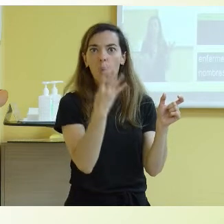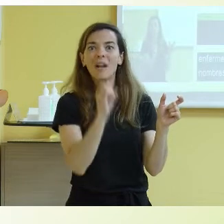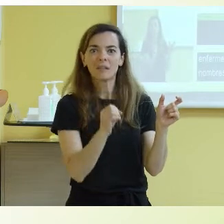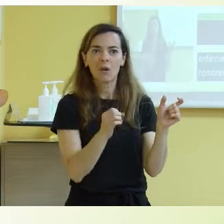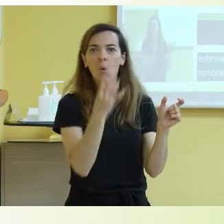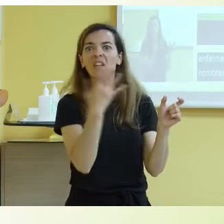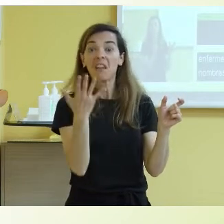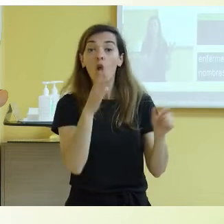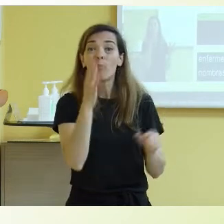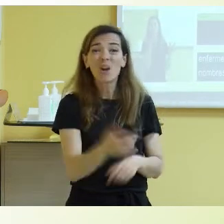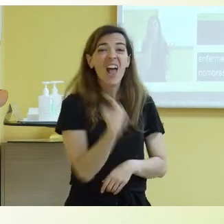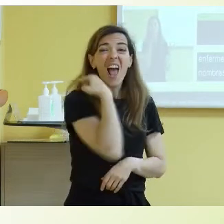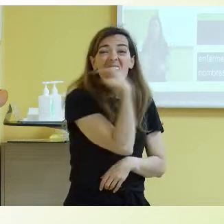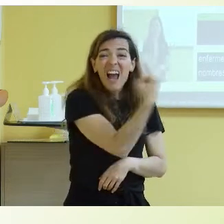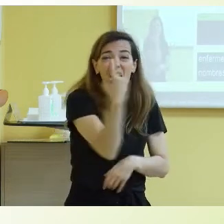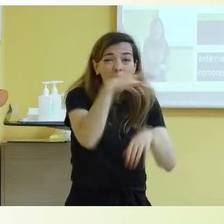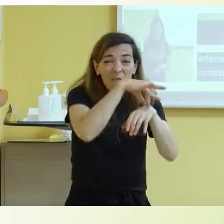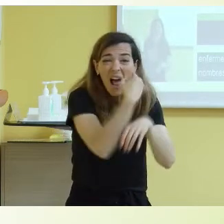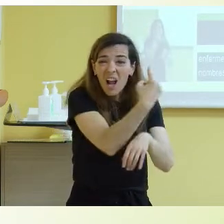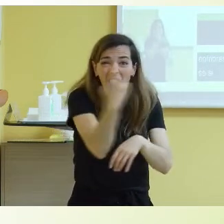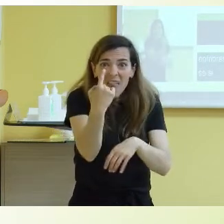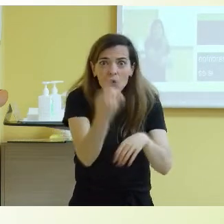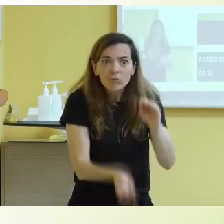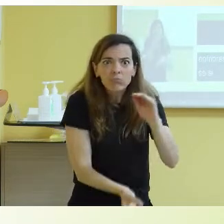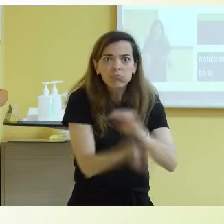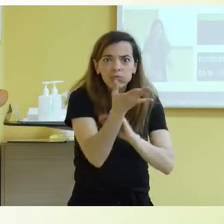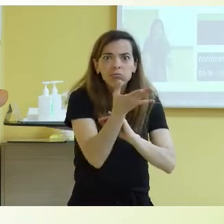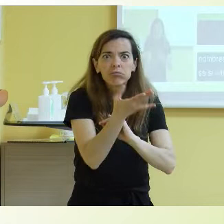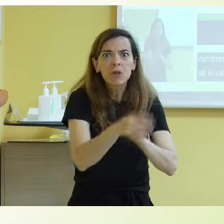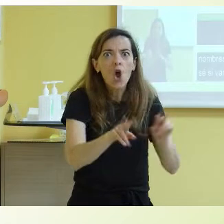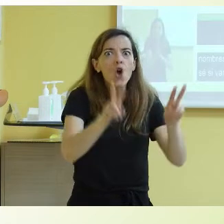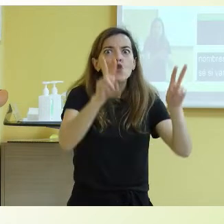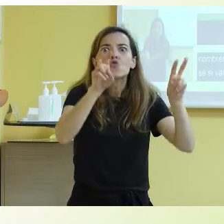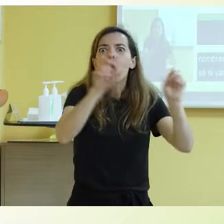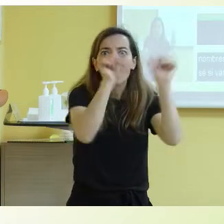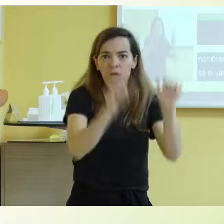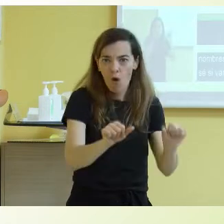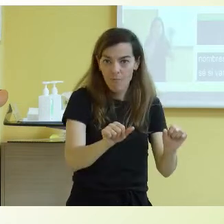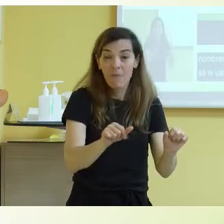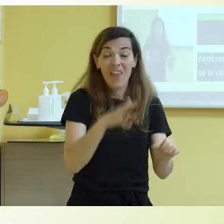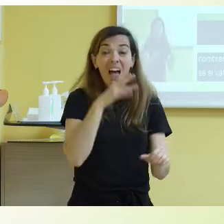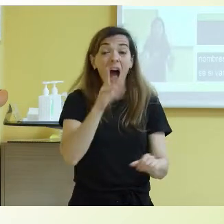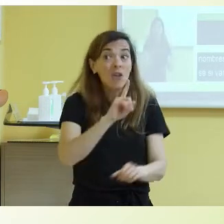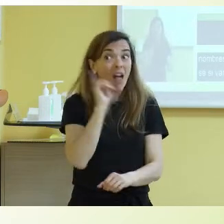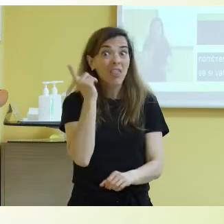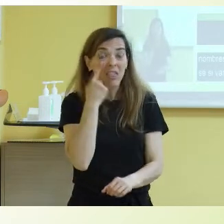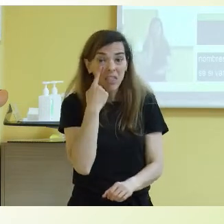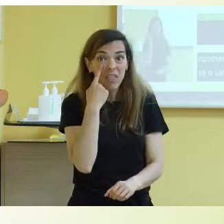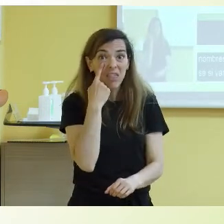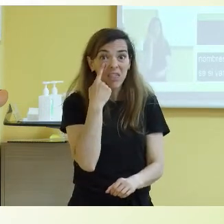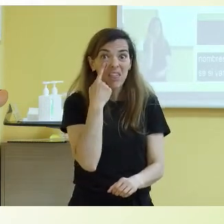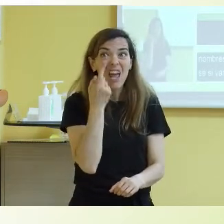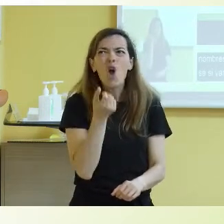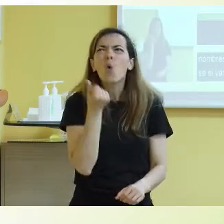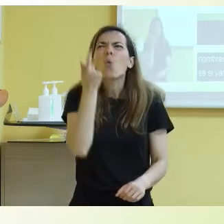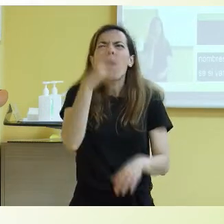45, porque cada una está generando una nueva entidad clínica. O sea que ahora identificar el número de enfermedades